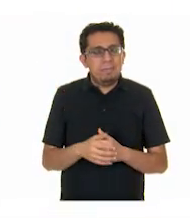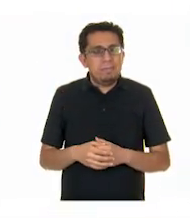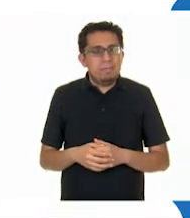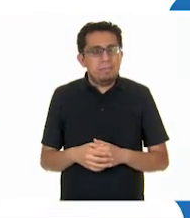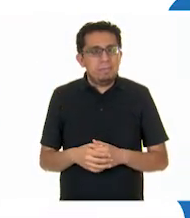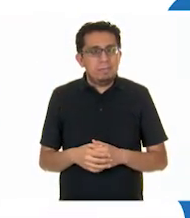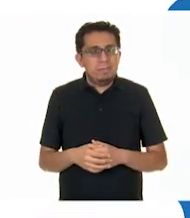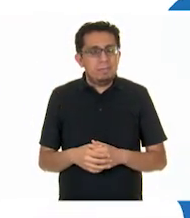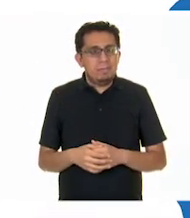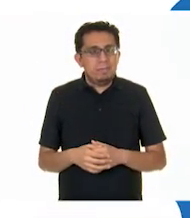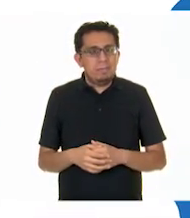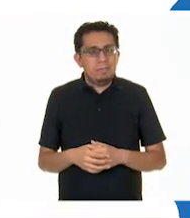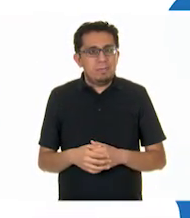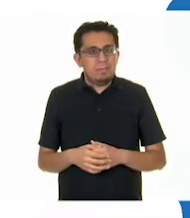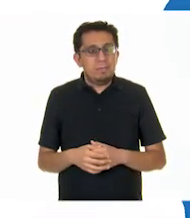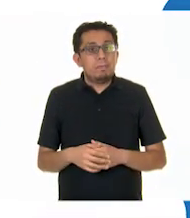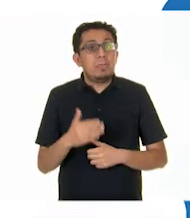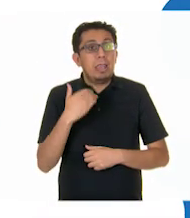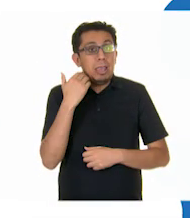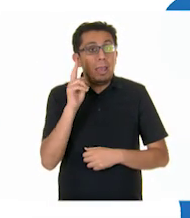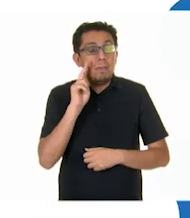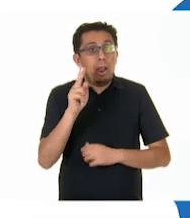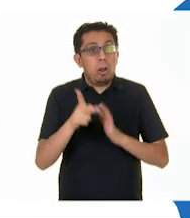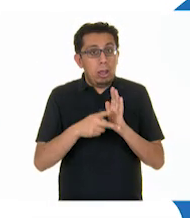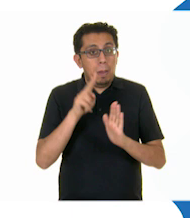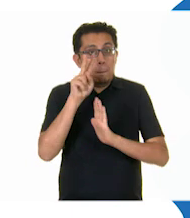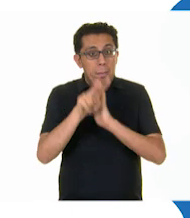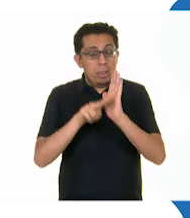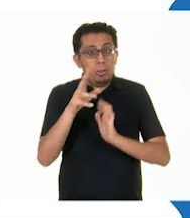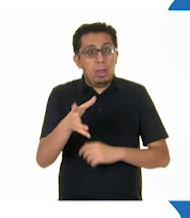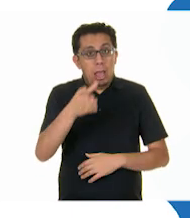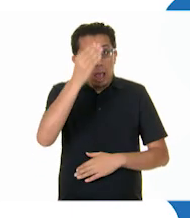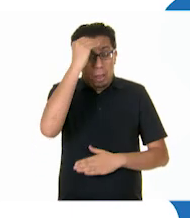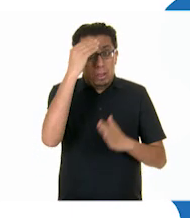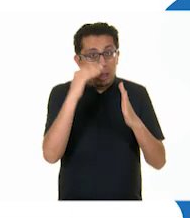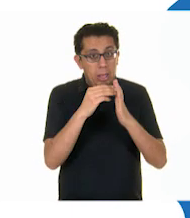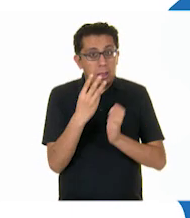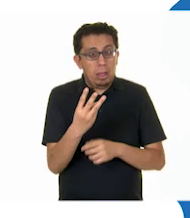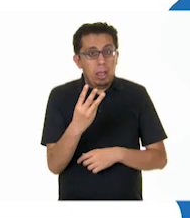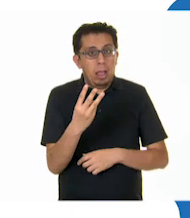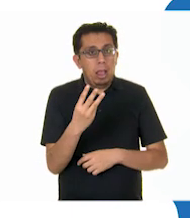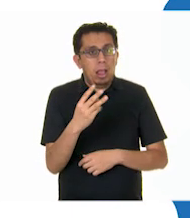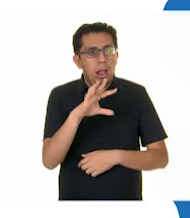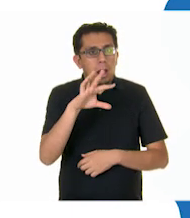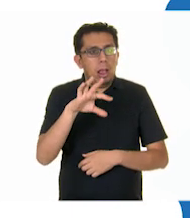conalitech.cep.gov.mx. Si quieres volver a ver los programas de Aprende en Casa 3, los